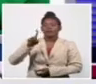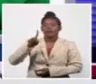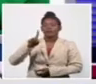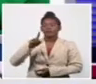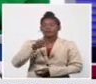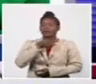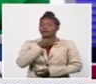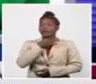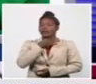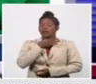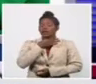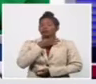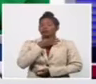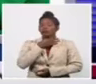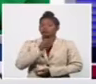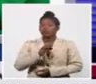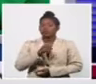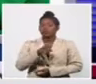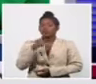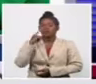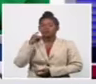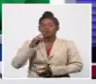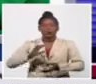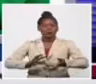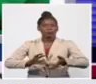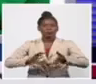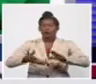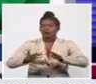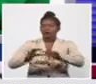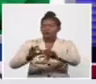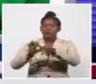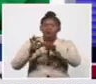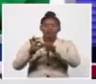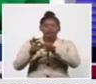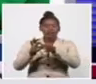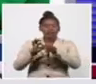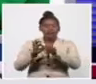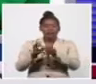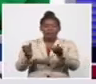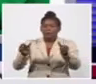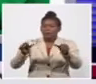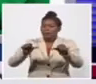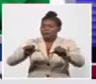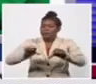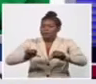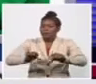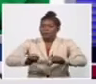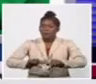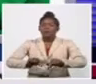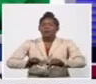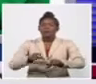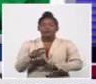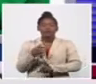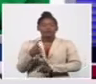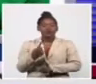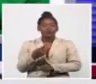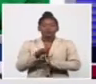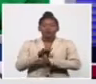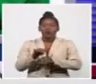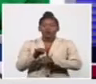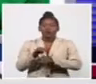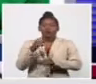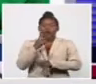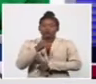pues tuvo un empeoramiento clínico, radiológico, grasométrico. Fue necesario intubarlo